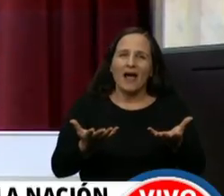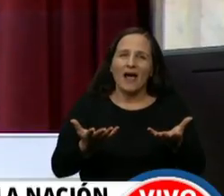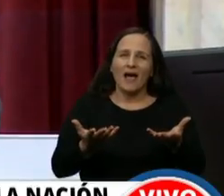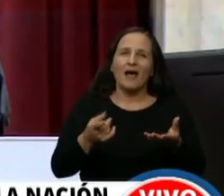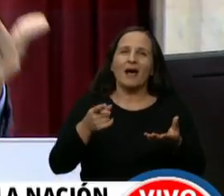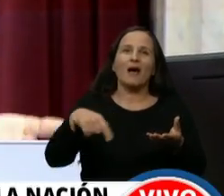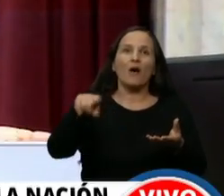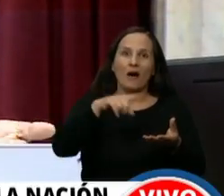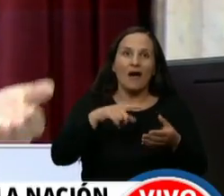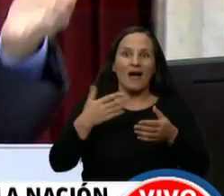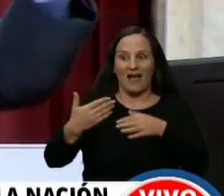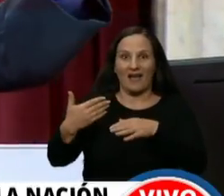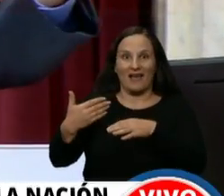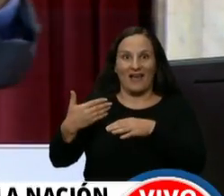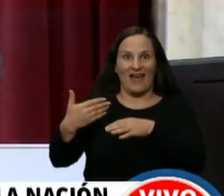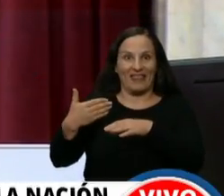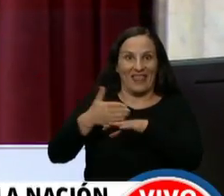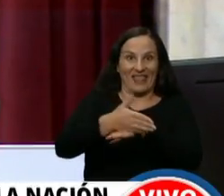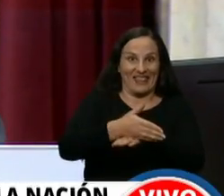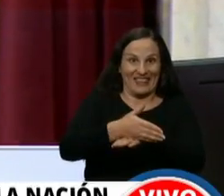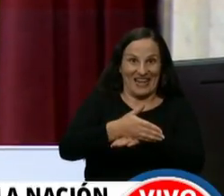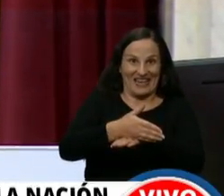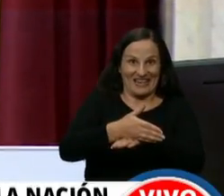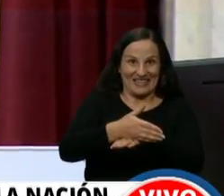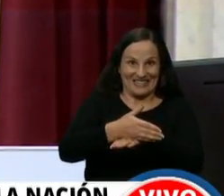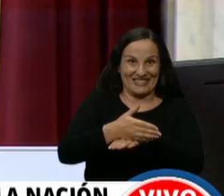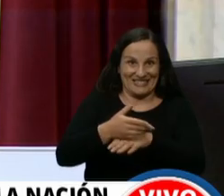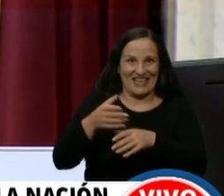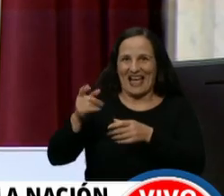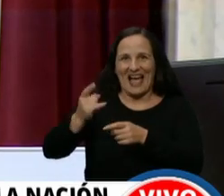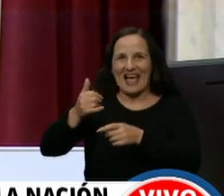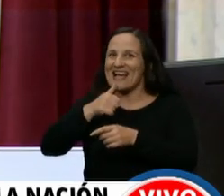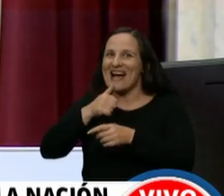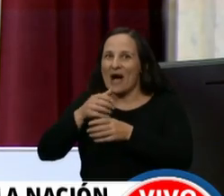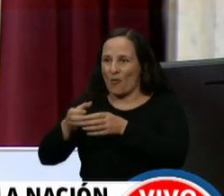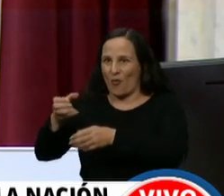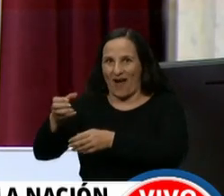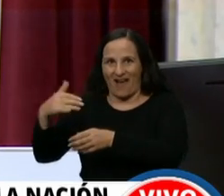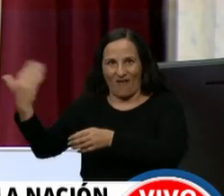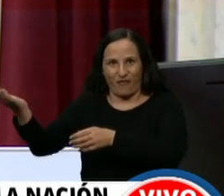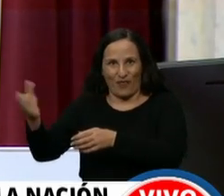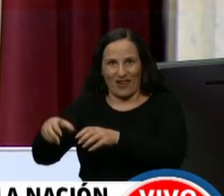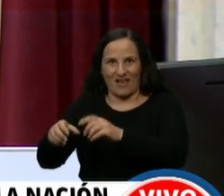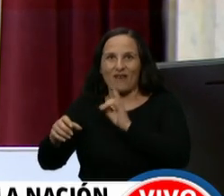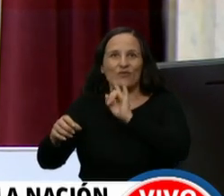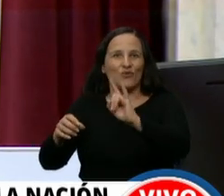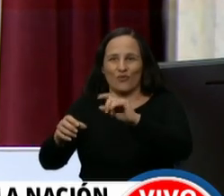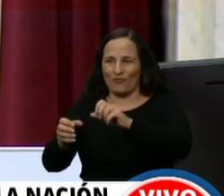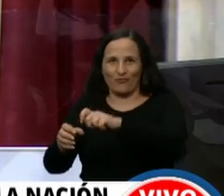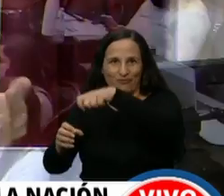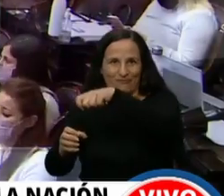sirva antes de ingresar al recinto en los expendedores de agua que hay afuera en la galería